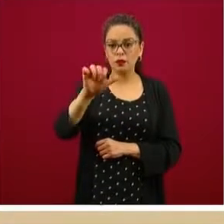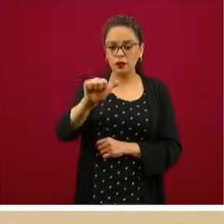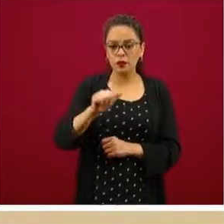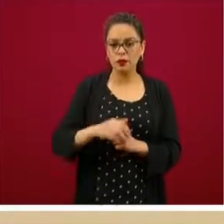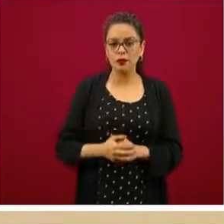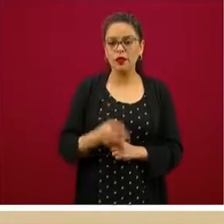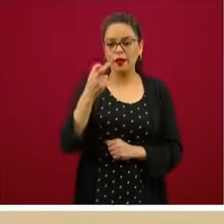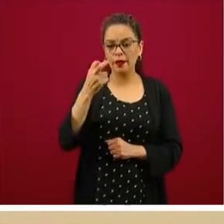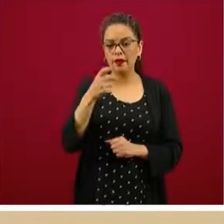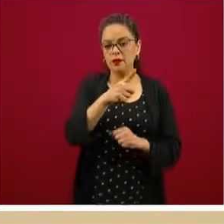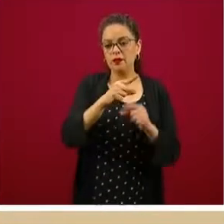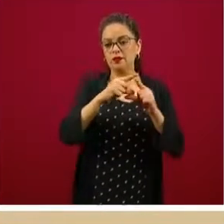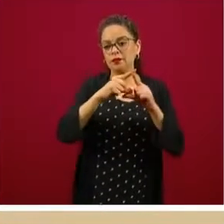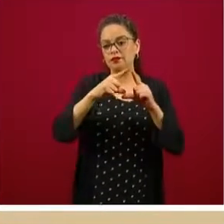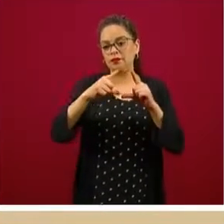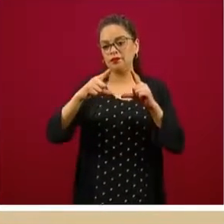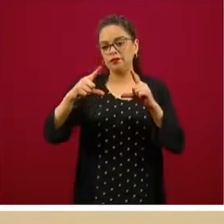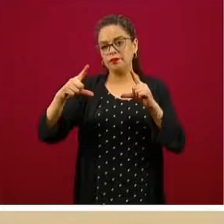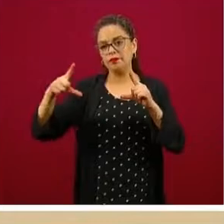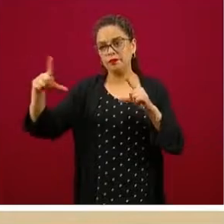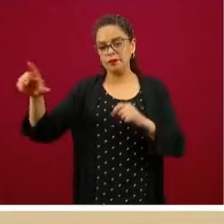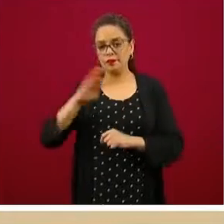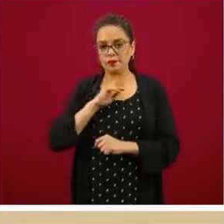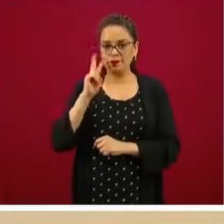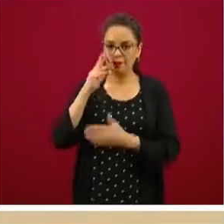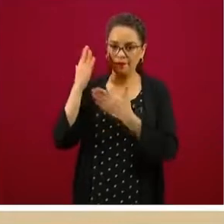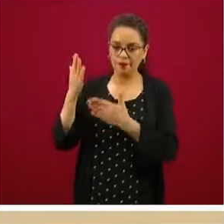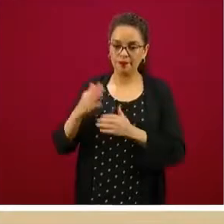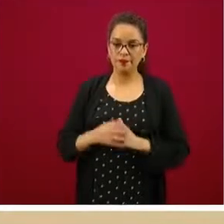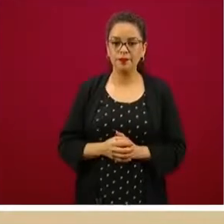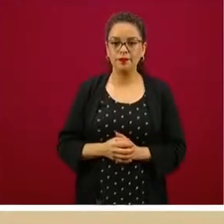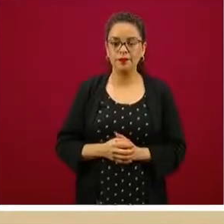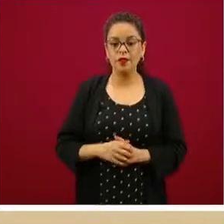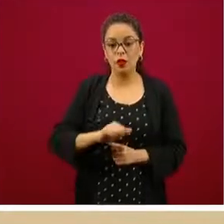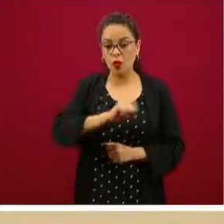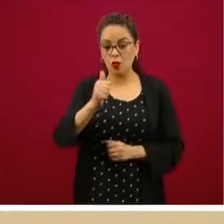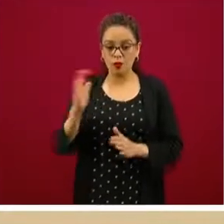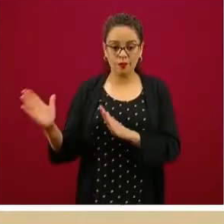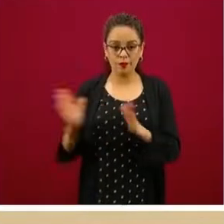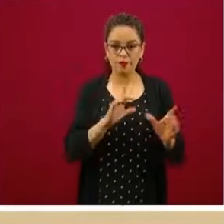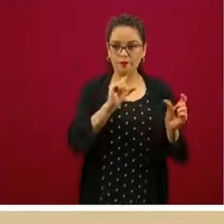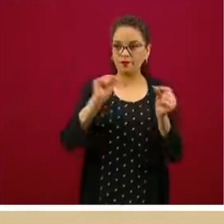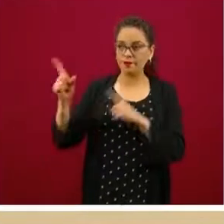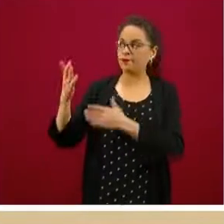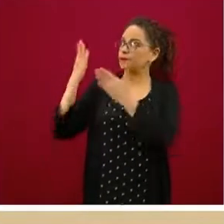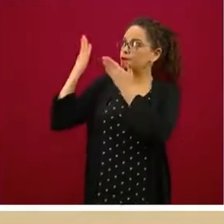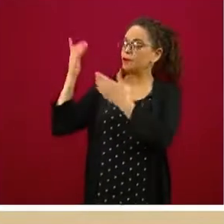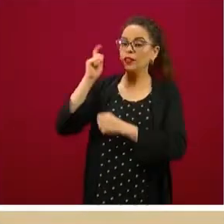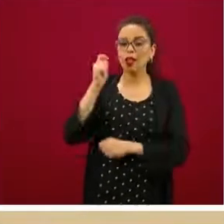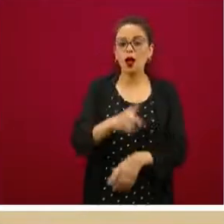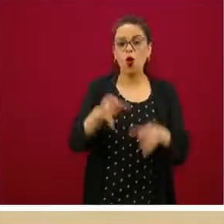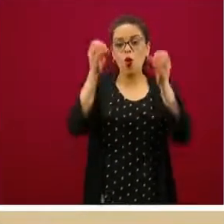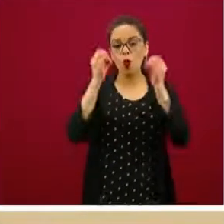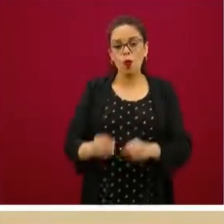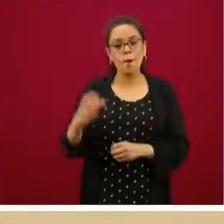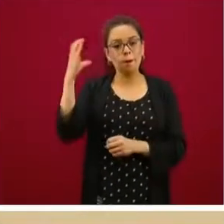así sucesivamente. En la siguiente, la ocupación de camas para personas críticamente enfermas que